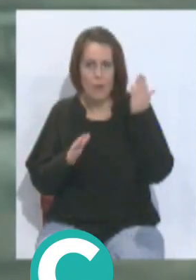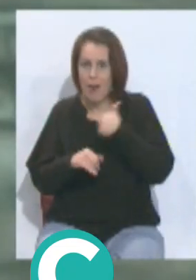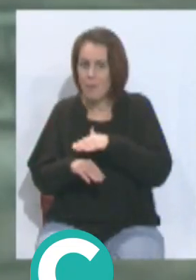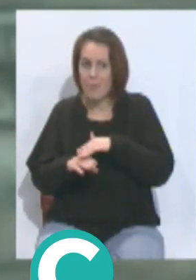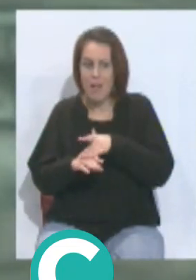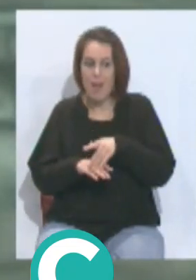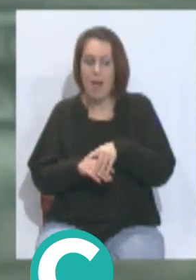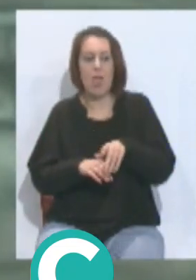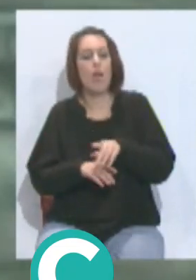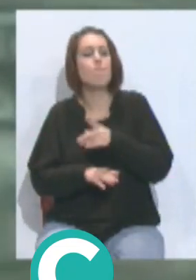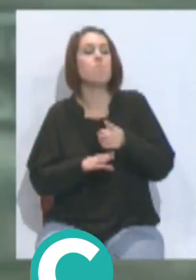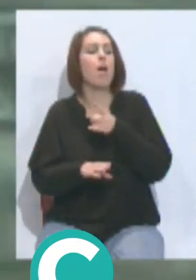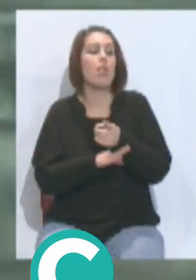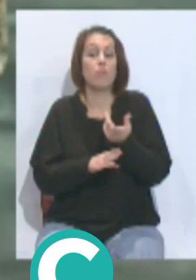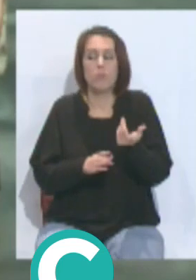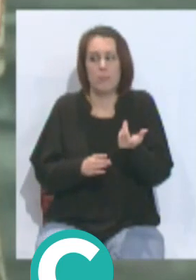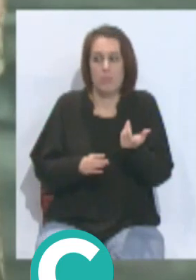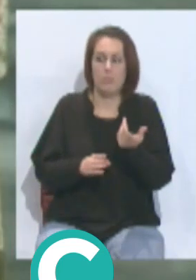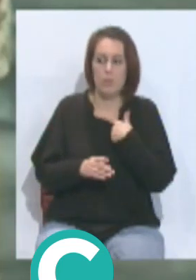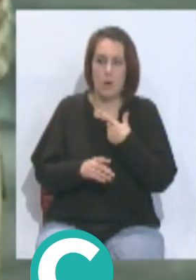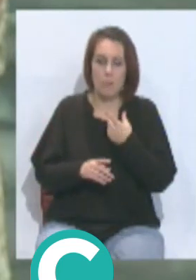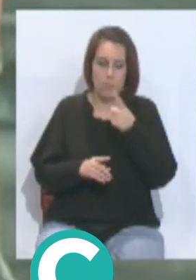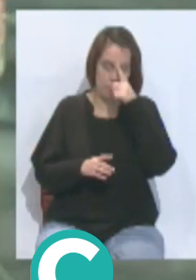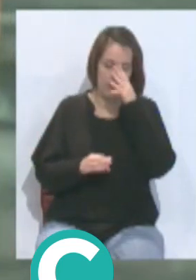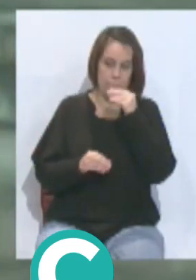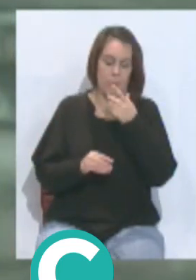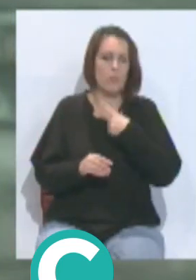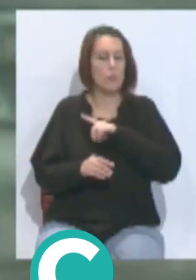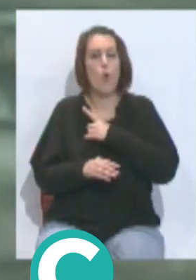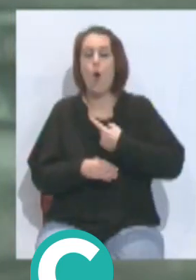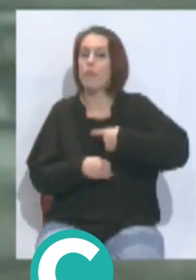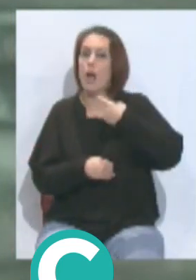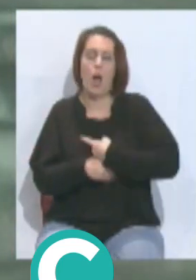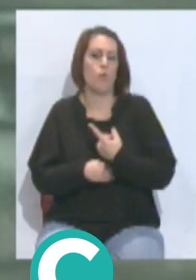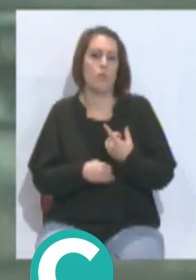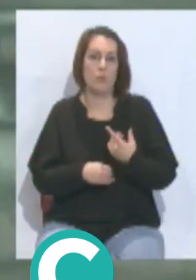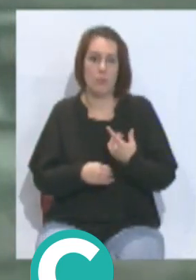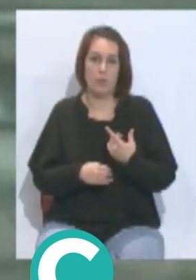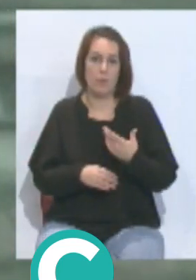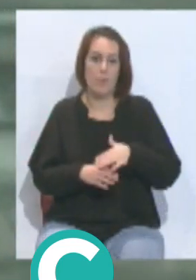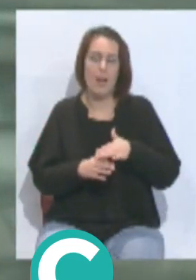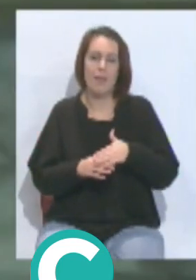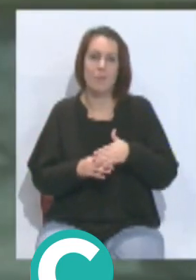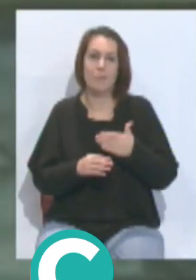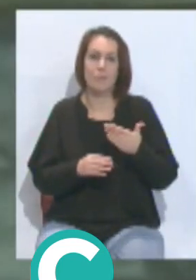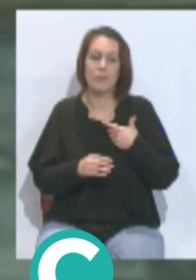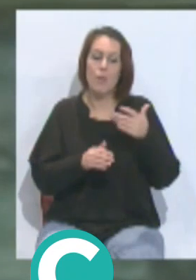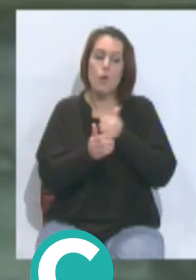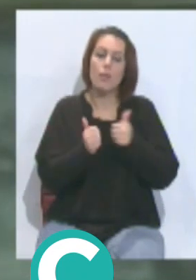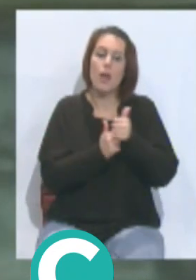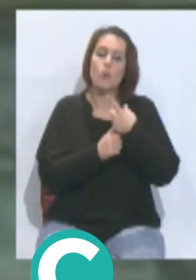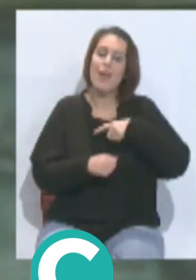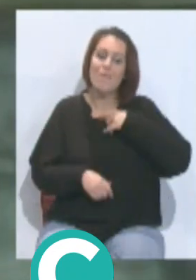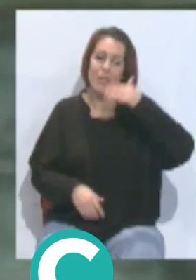para tomar esa decisión, pues nos vimos de alguna forma pues obligados a dar prioridad a